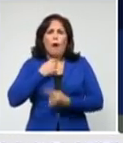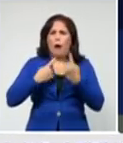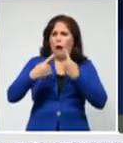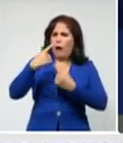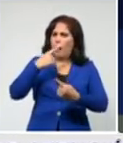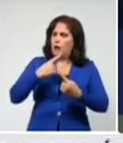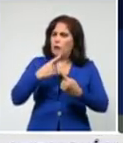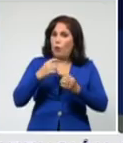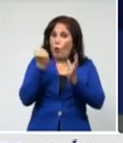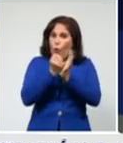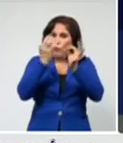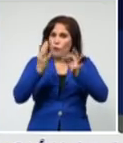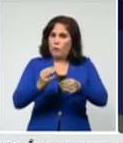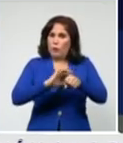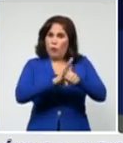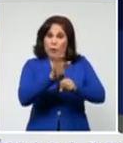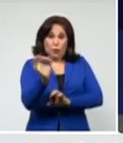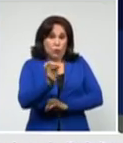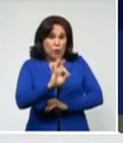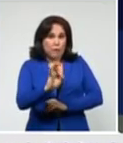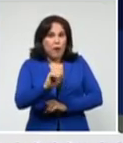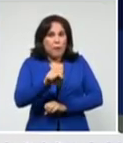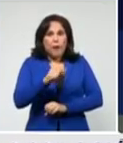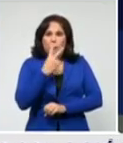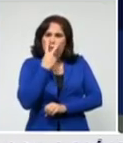una confirmación, pero